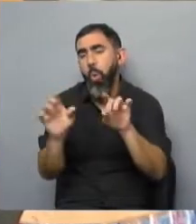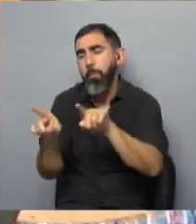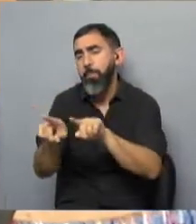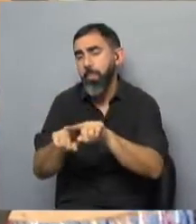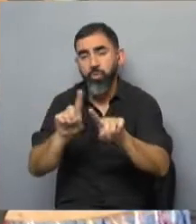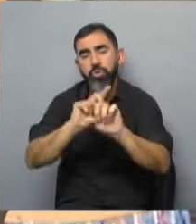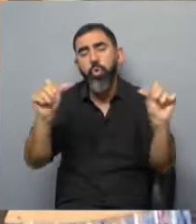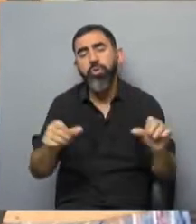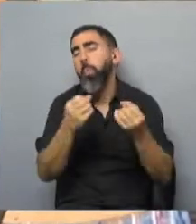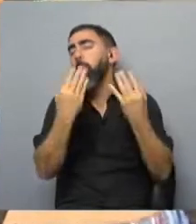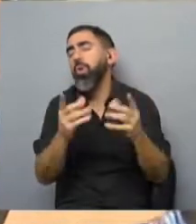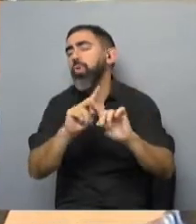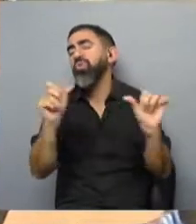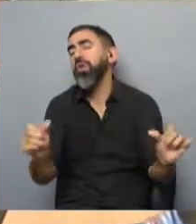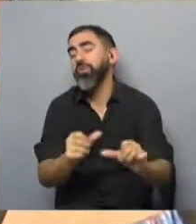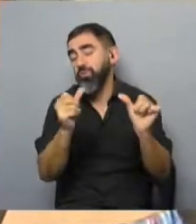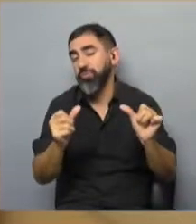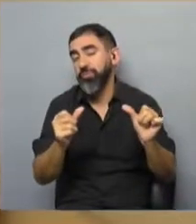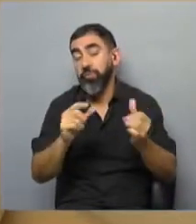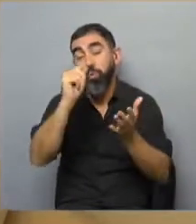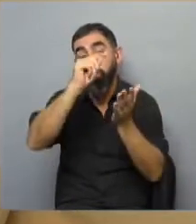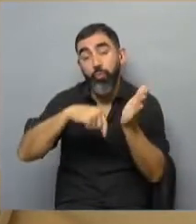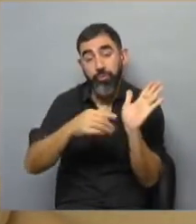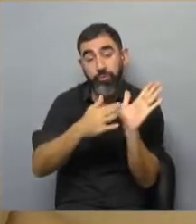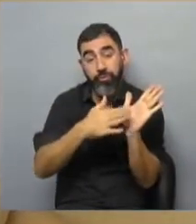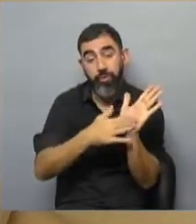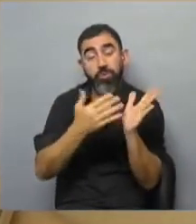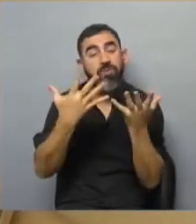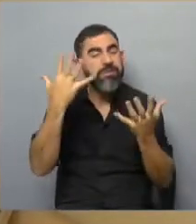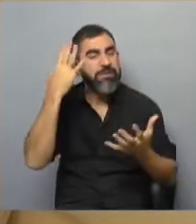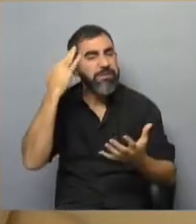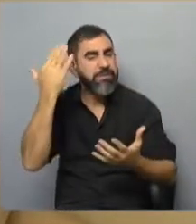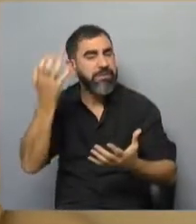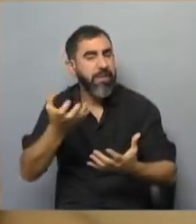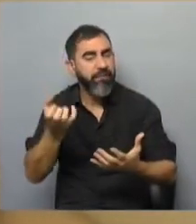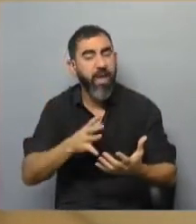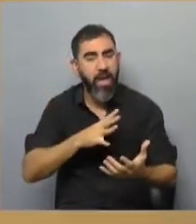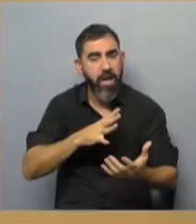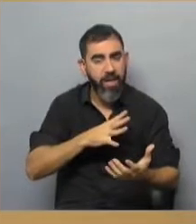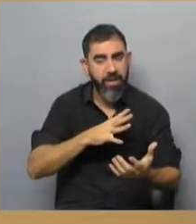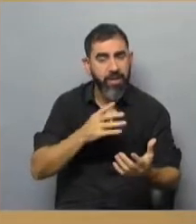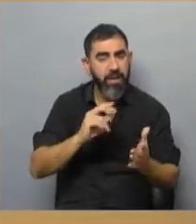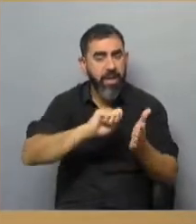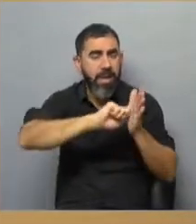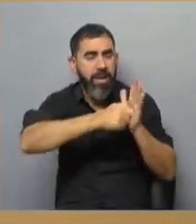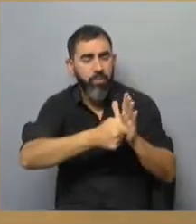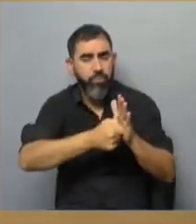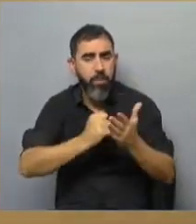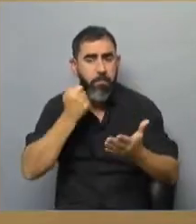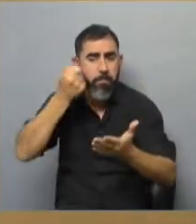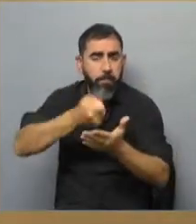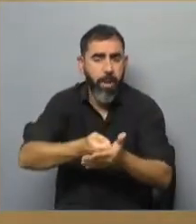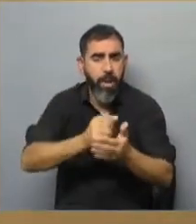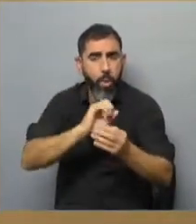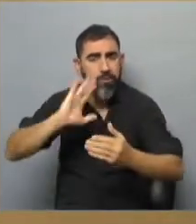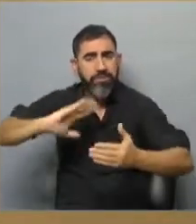negativo, por qué no se hizo. Sobre los contratos, el magistrado quiere saber si contienen cláusulas de indemnidad civil o impunidad